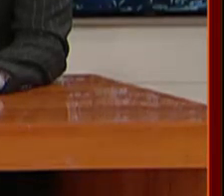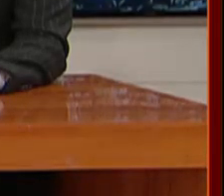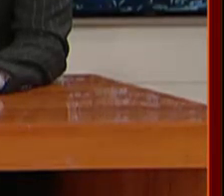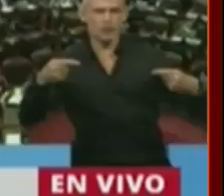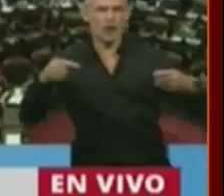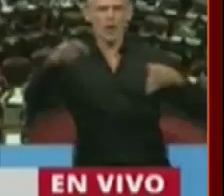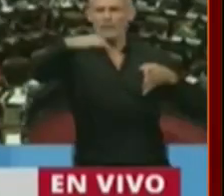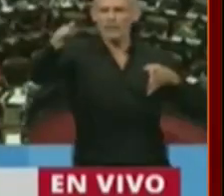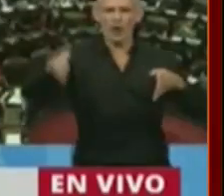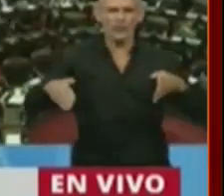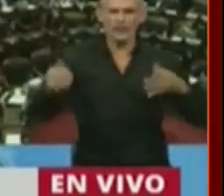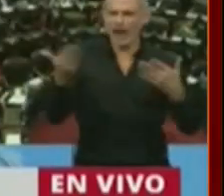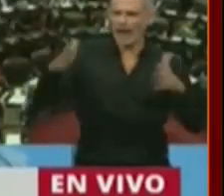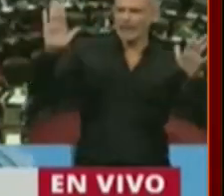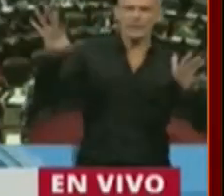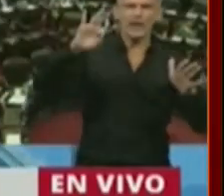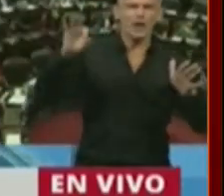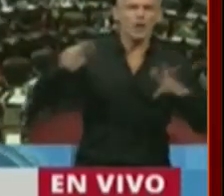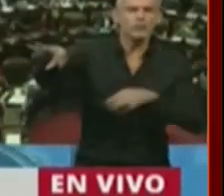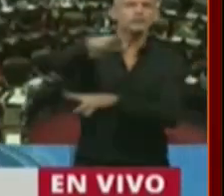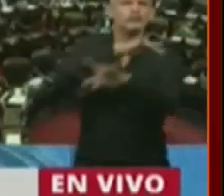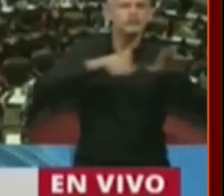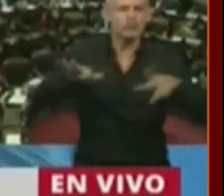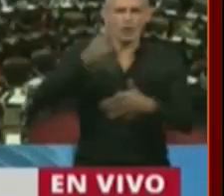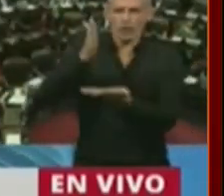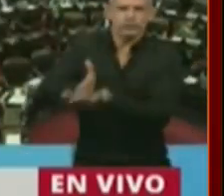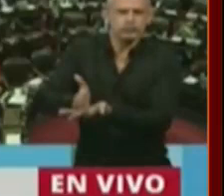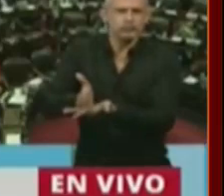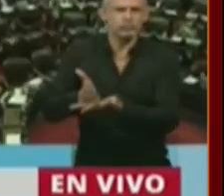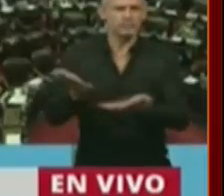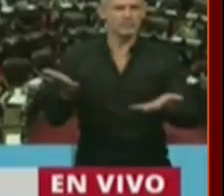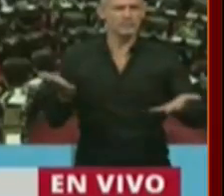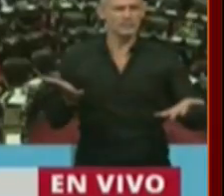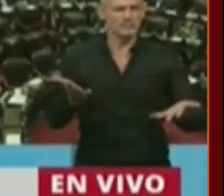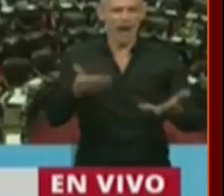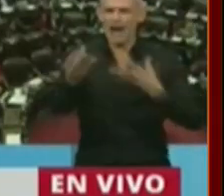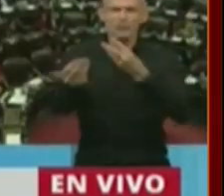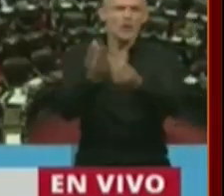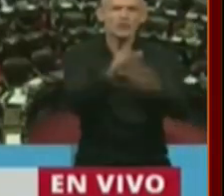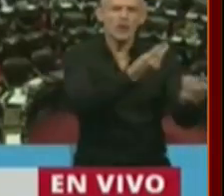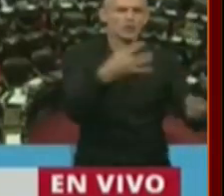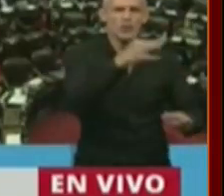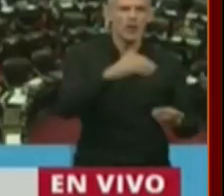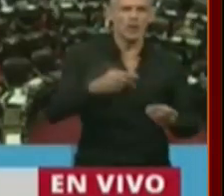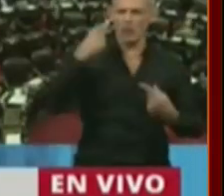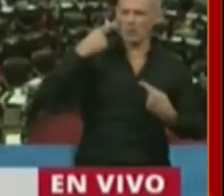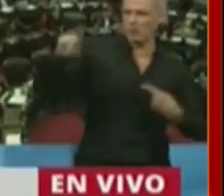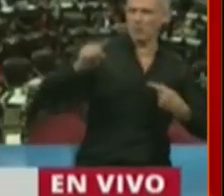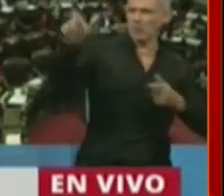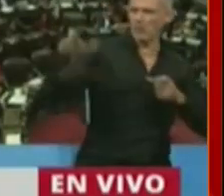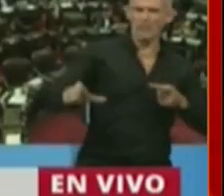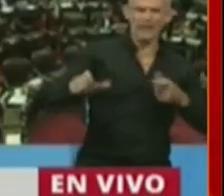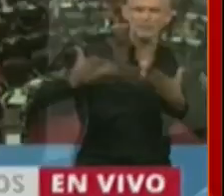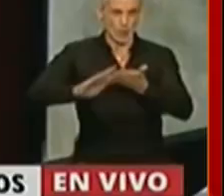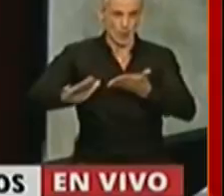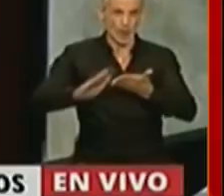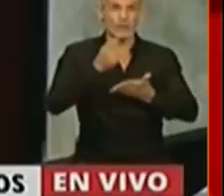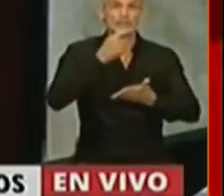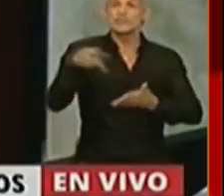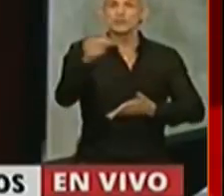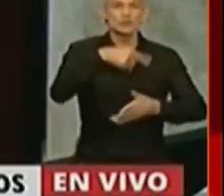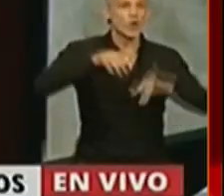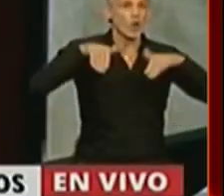manejo vía internet de las sesiones, le resulta muy cómodo, pero lo acaba de decir usted, se vienen 4 o 5 leyes muy complicadas,